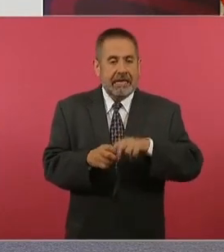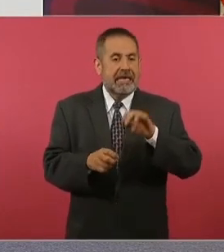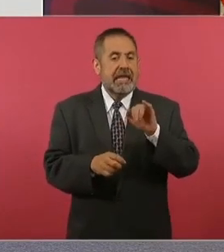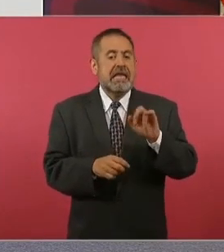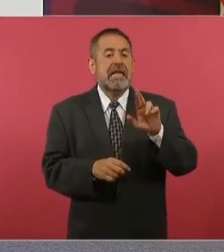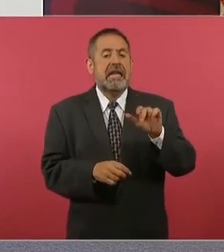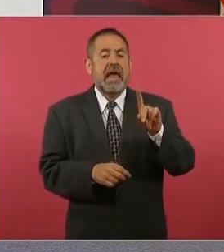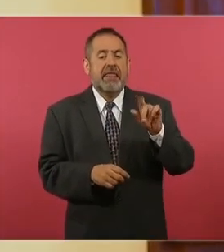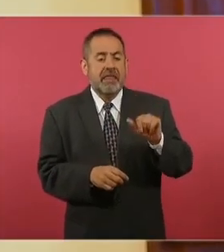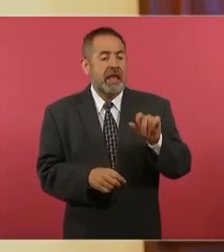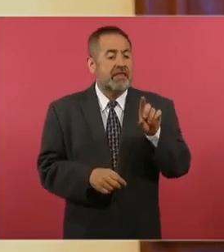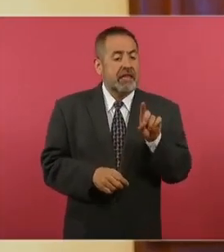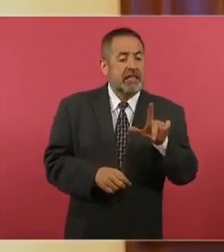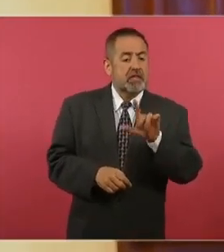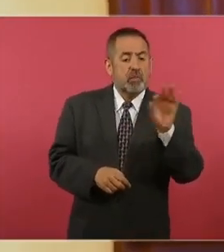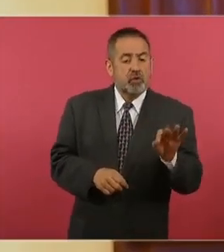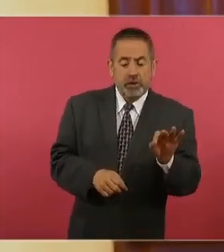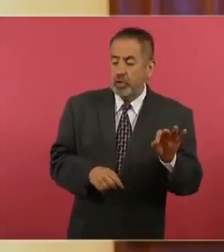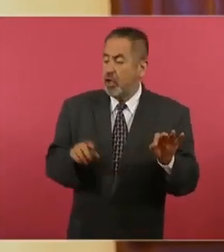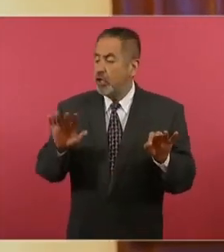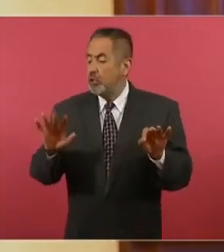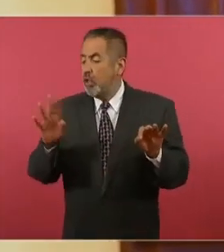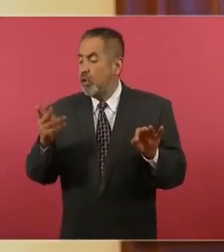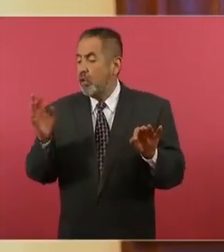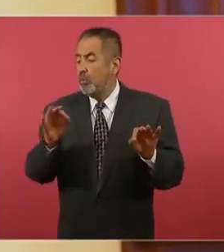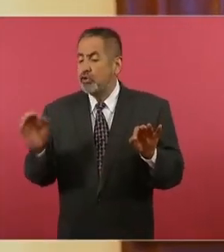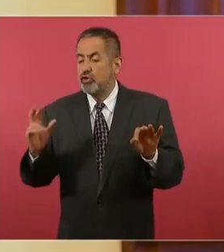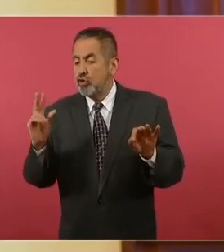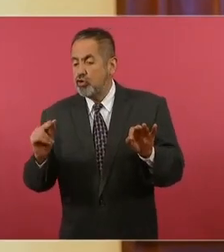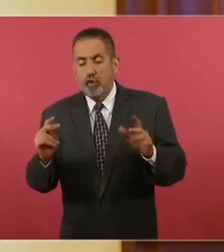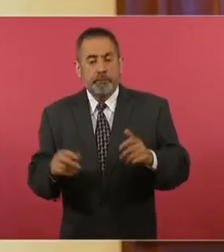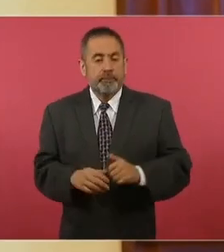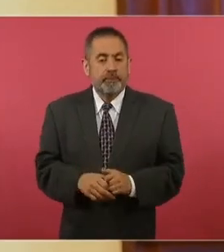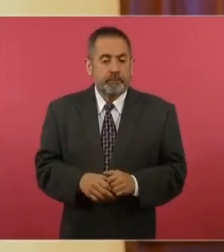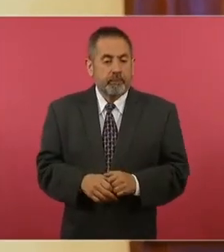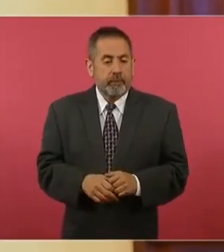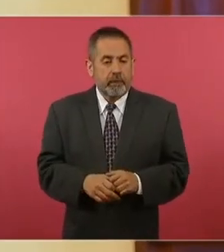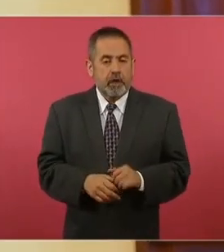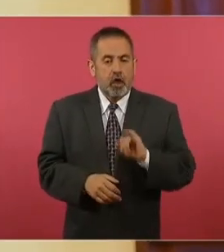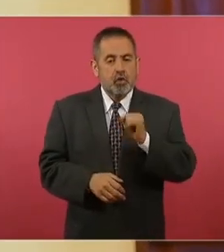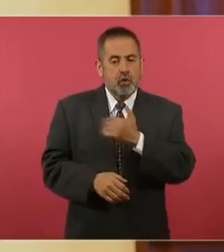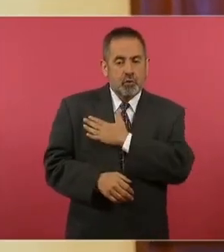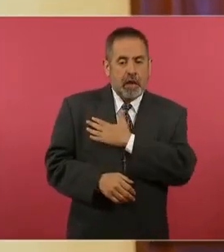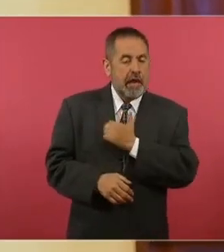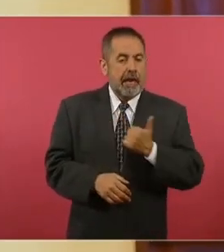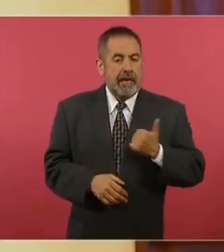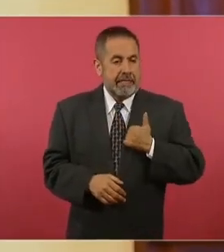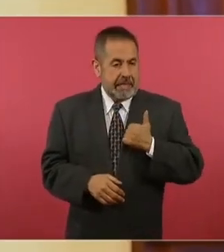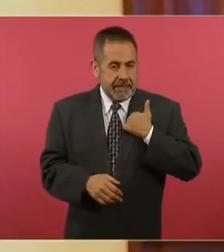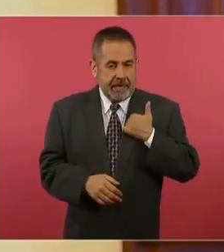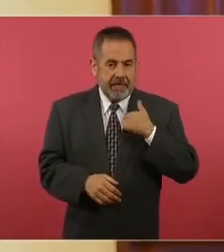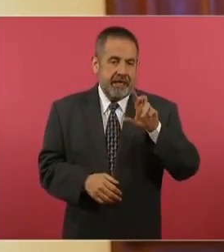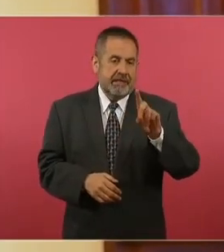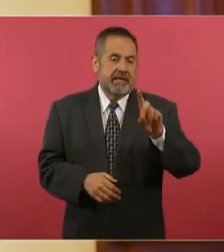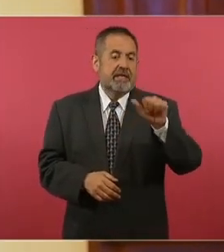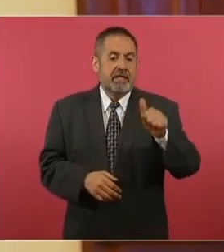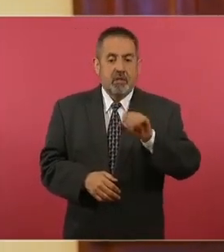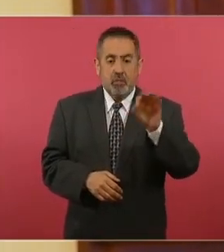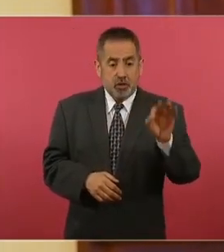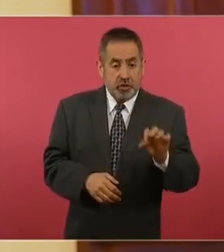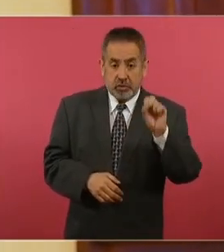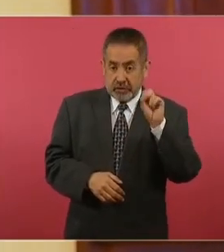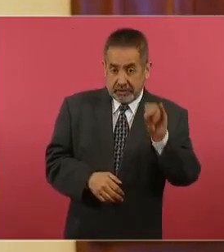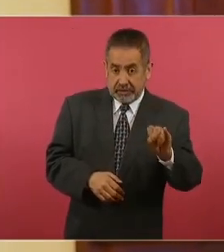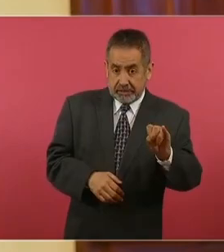tiene un 37% de aprobación y un 54% de rechazo. Justin Trudeau, de Canadá, pues tiene el 36%